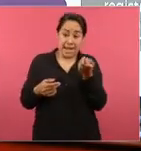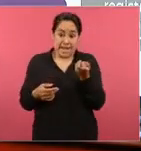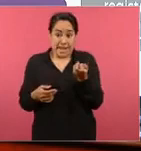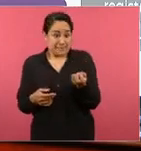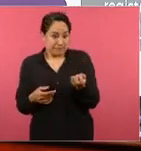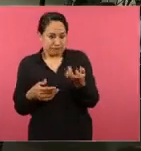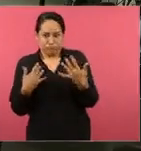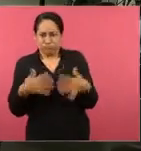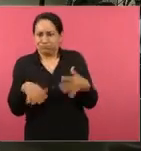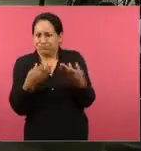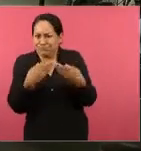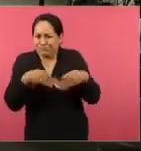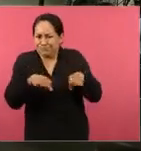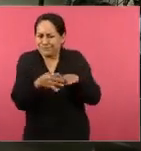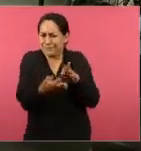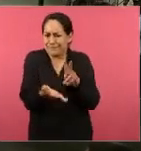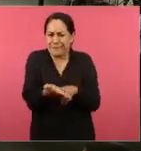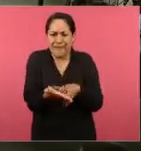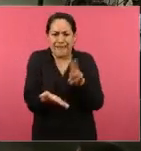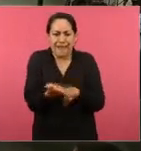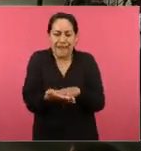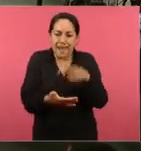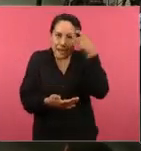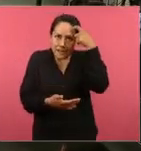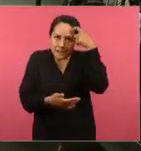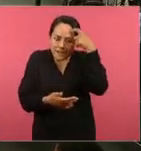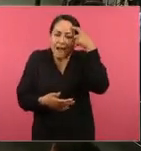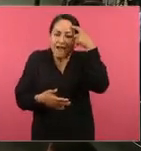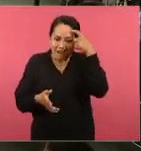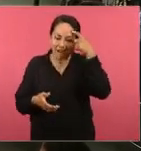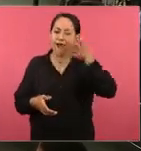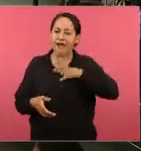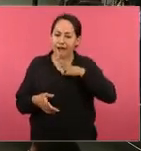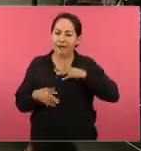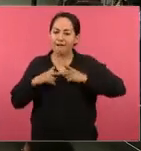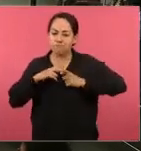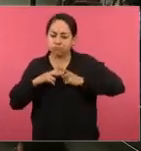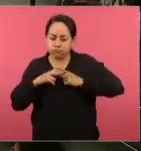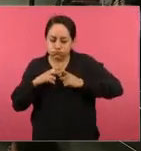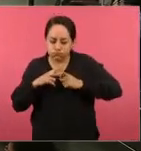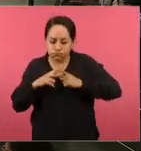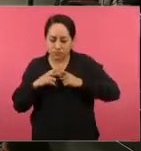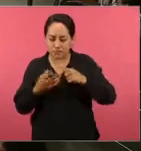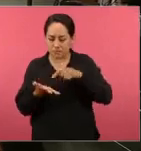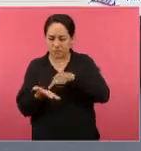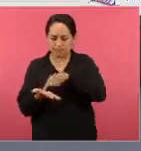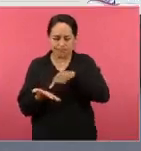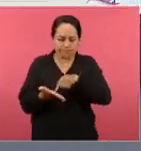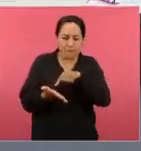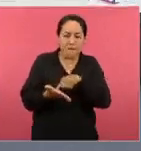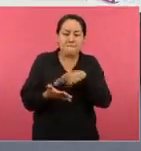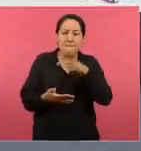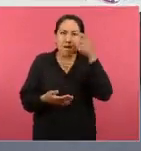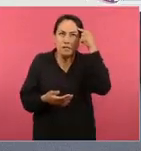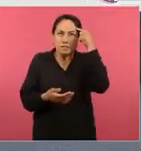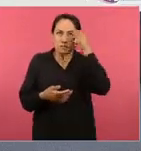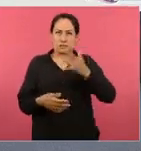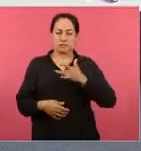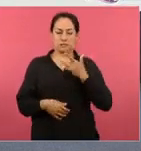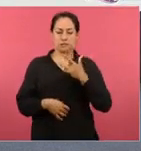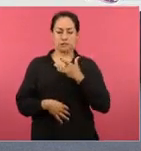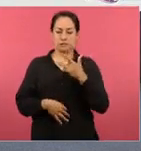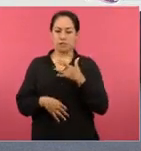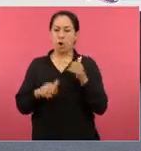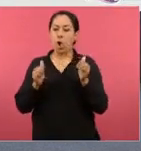sí, puede haber cálculo mental, puede haber un cálculo con la calculadora, puede haber un cálculo utilizando Excel o alguna